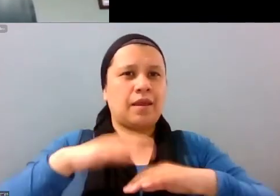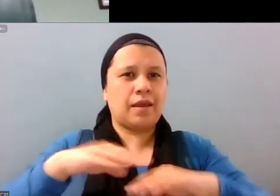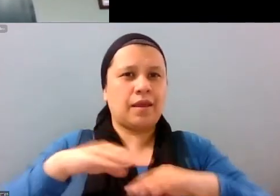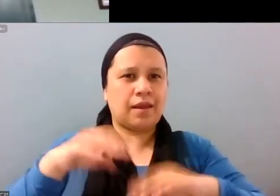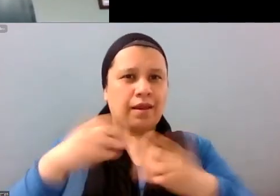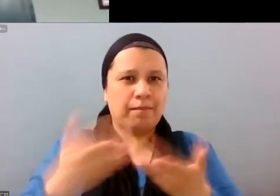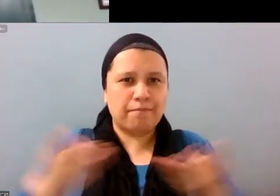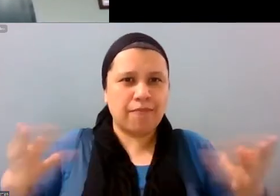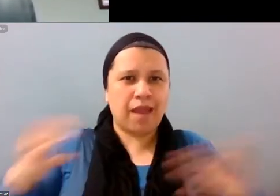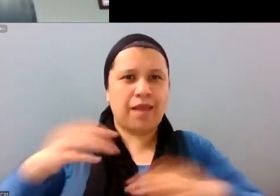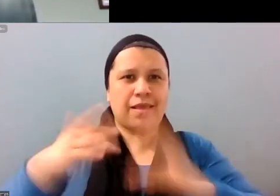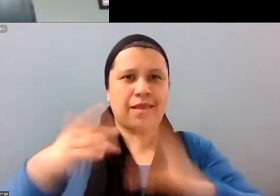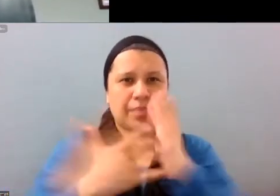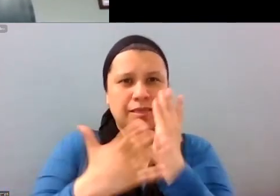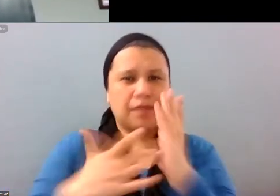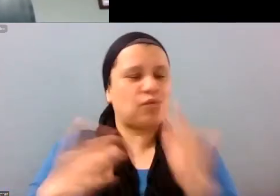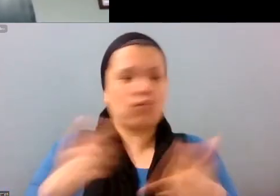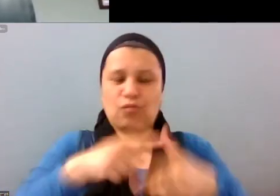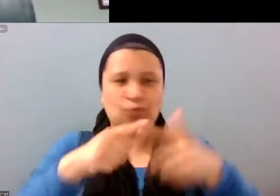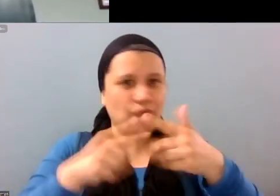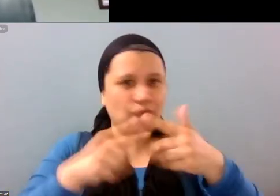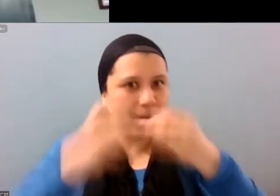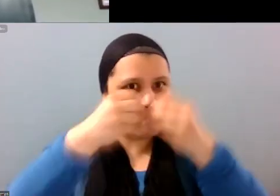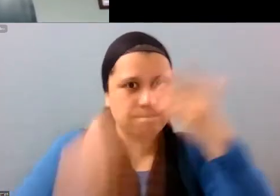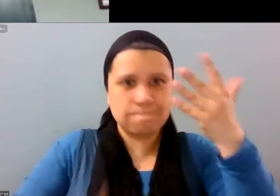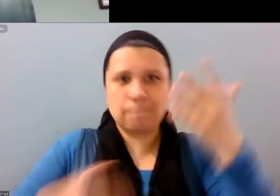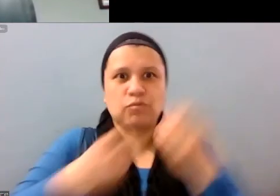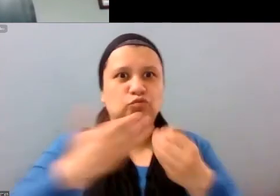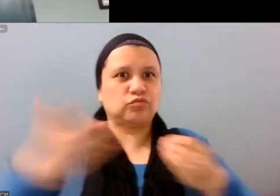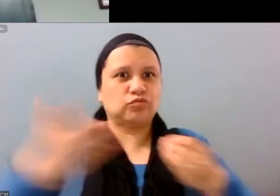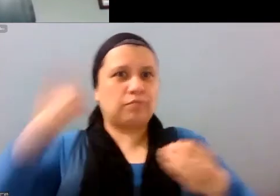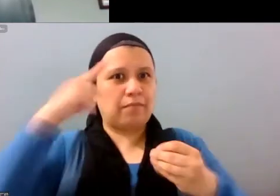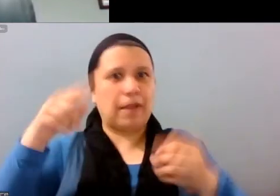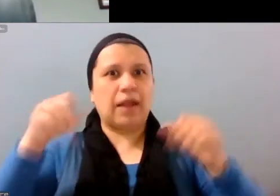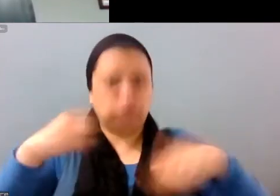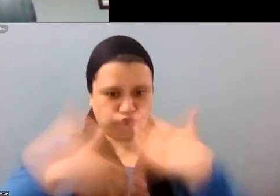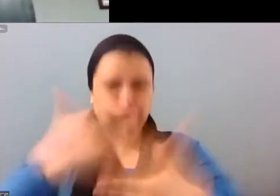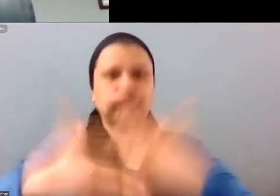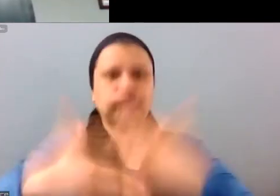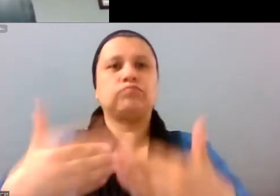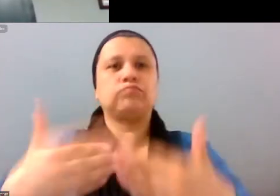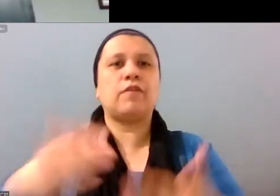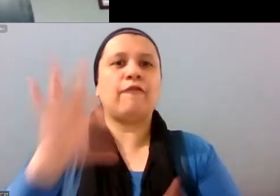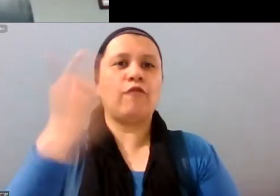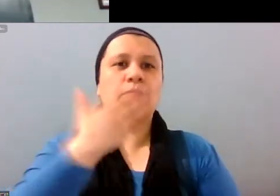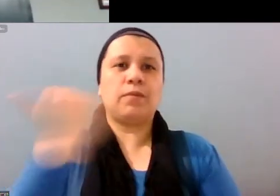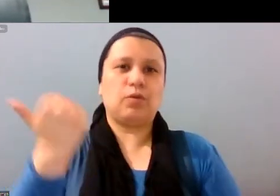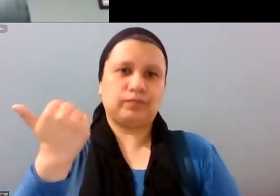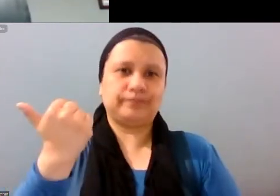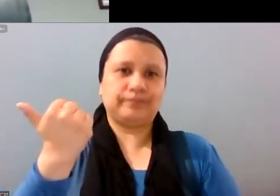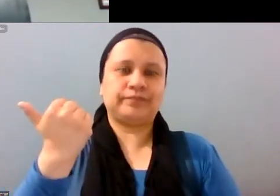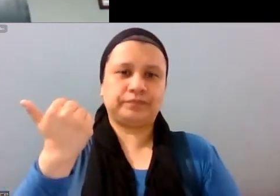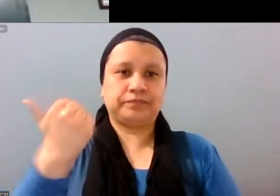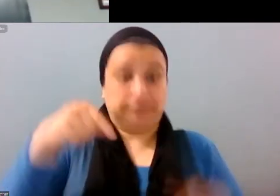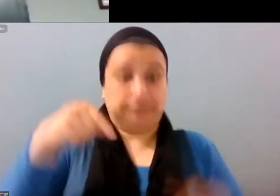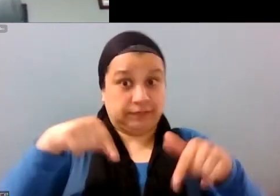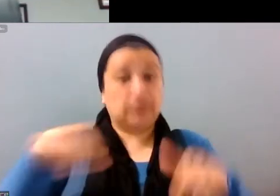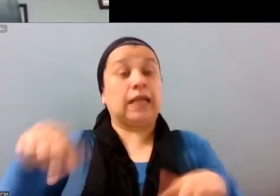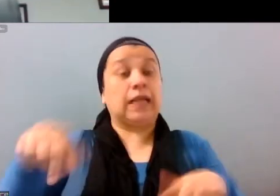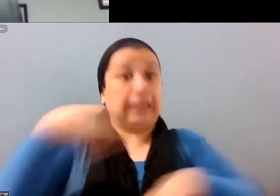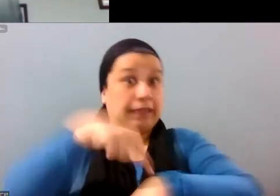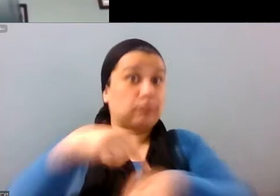que son múltiples los elementos para que pueda llevarse adelante de la mejor manera posible de hecho en tiempos modernos